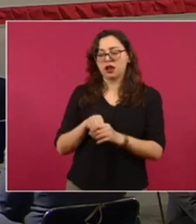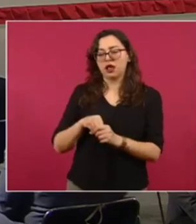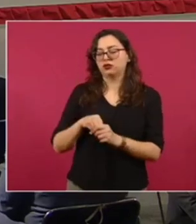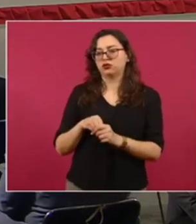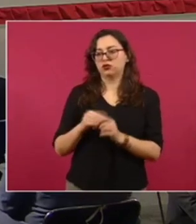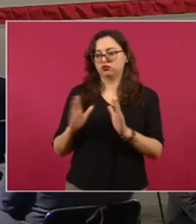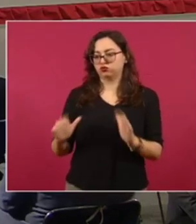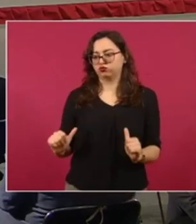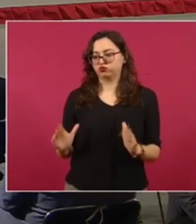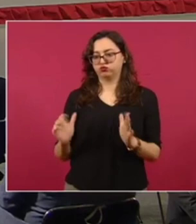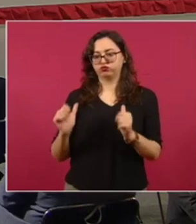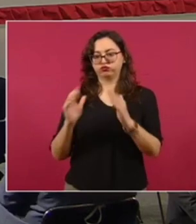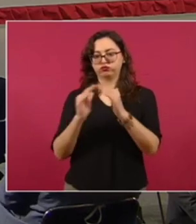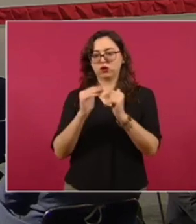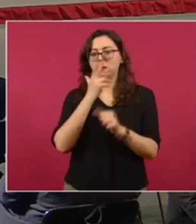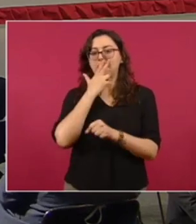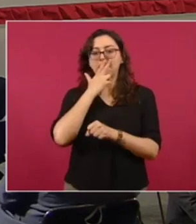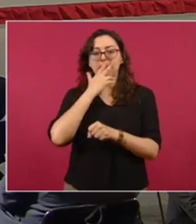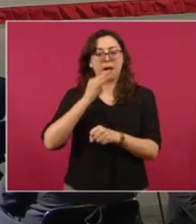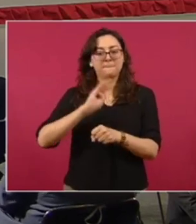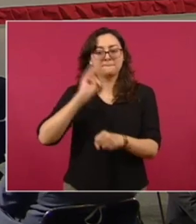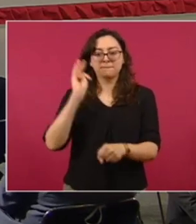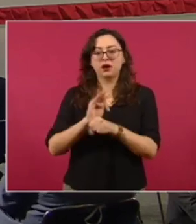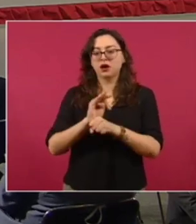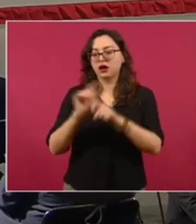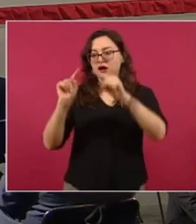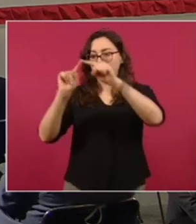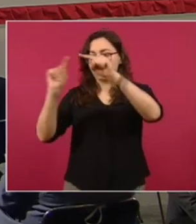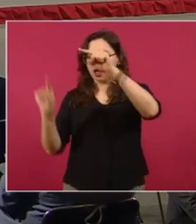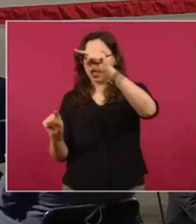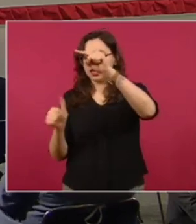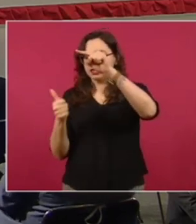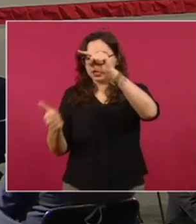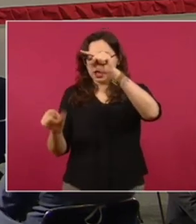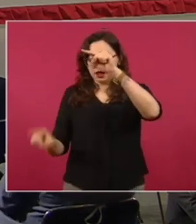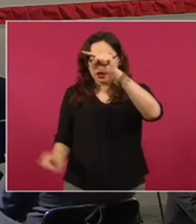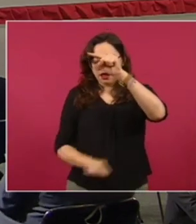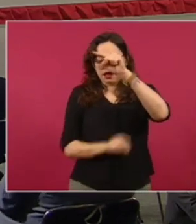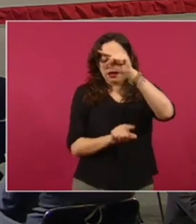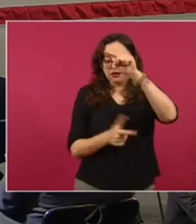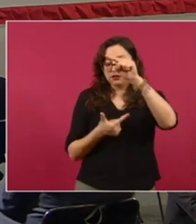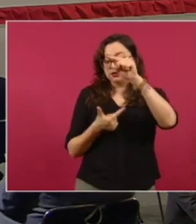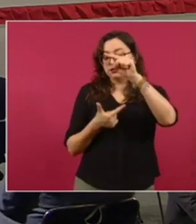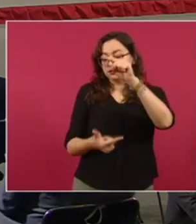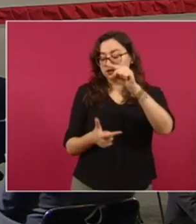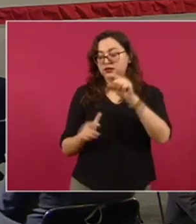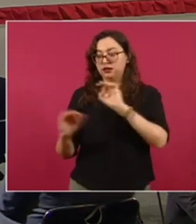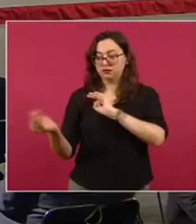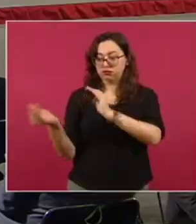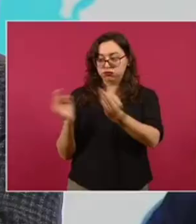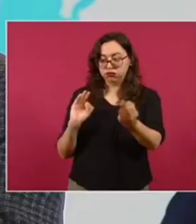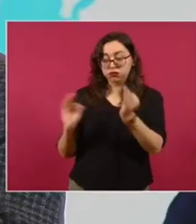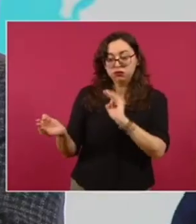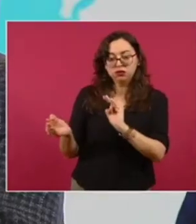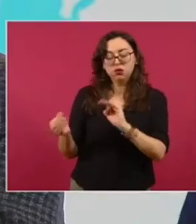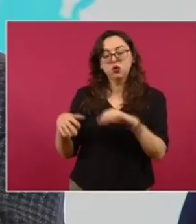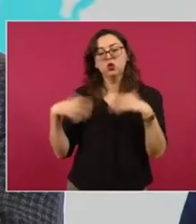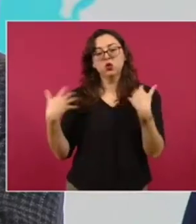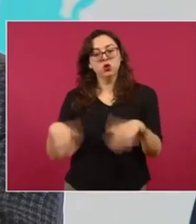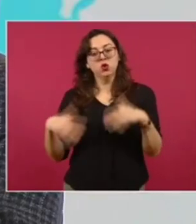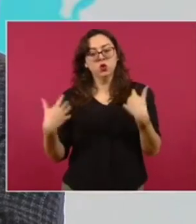7, particularmente en este último que en el derecho de vía resguarda más de